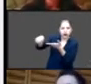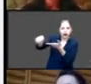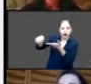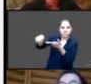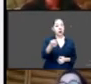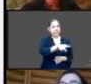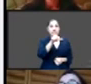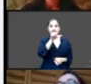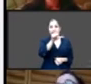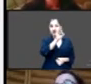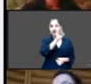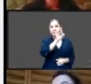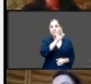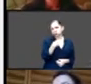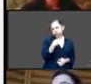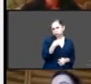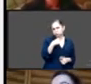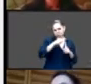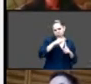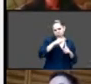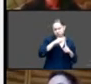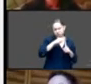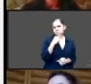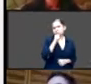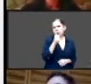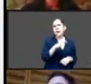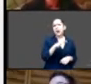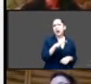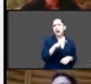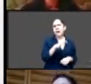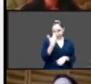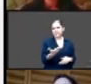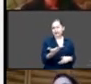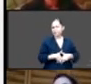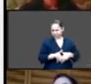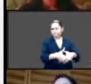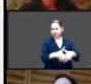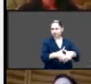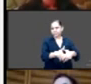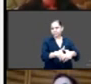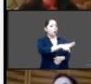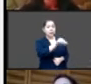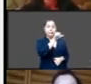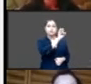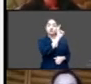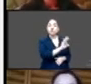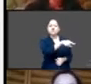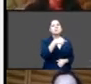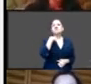esa edad. Y un 16% que creyó, o sea, que no creyó que pudiera embarazarse, ¿no? La que sigue, por favor.